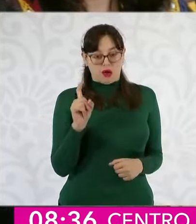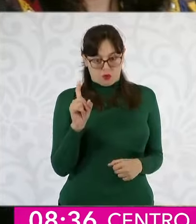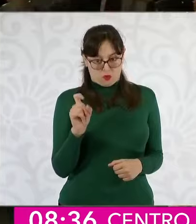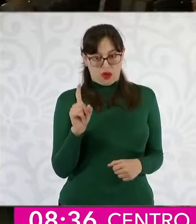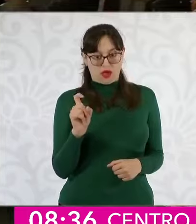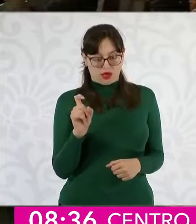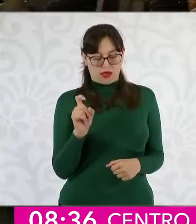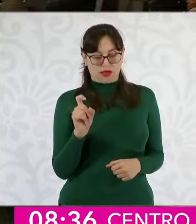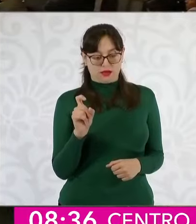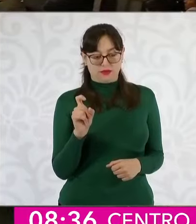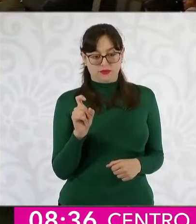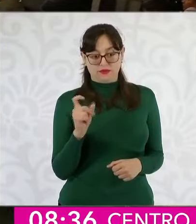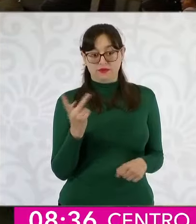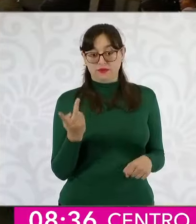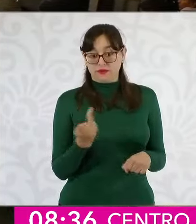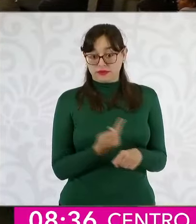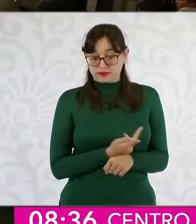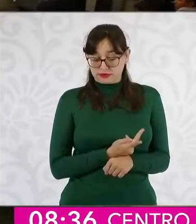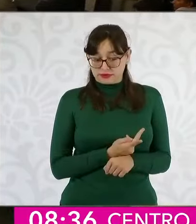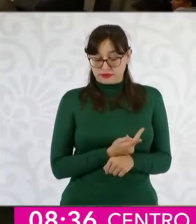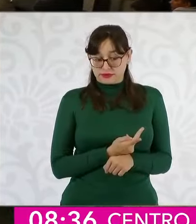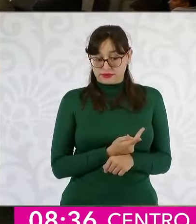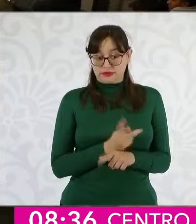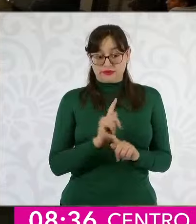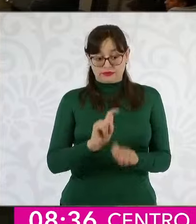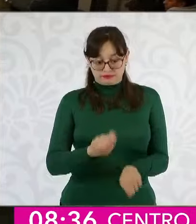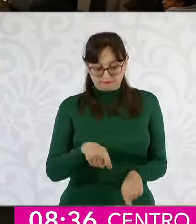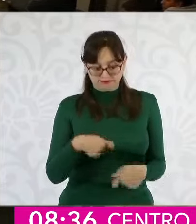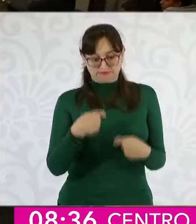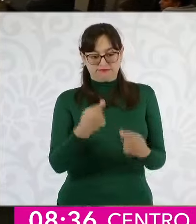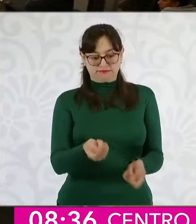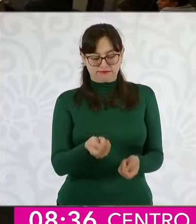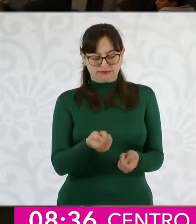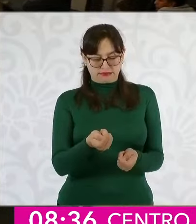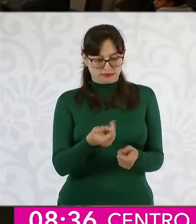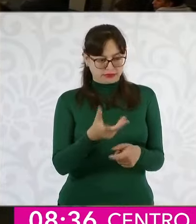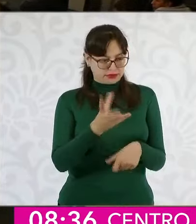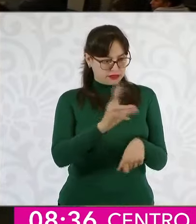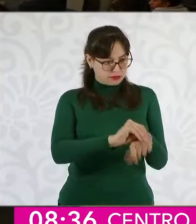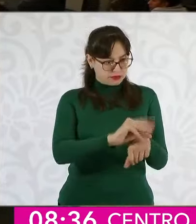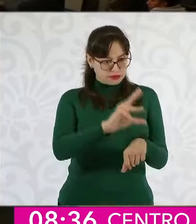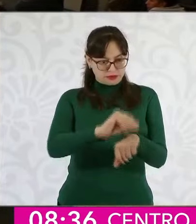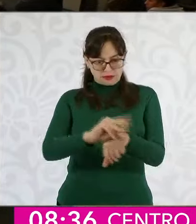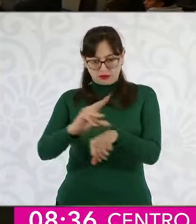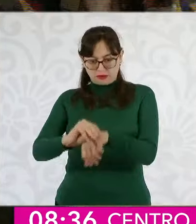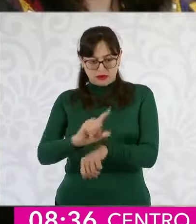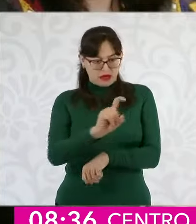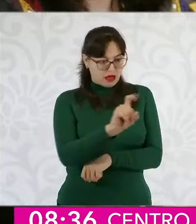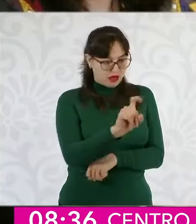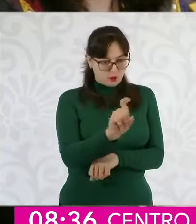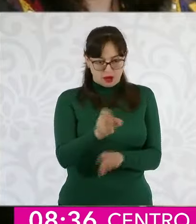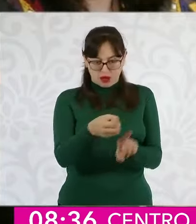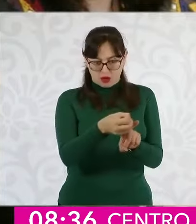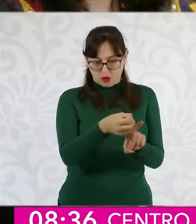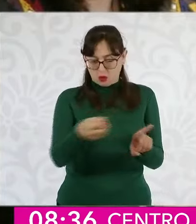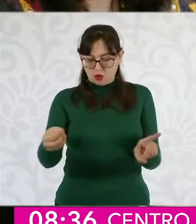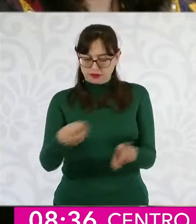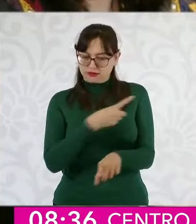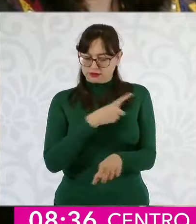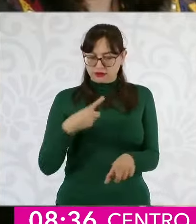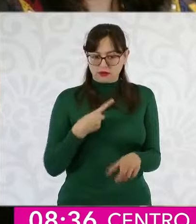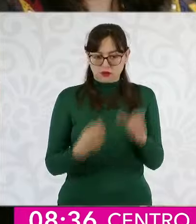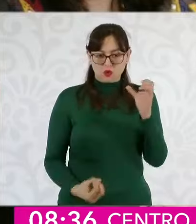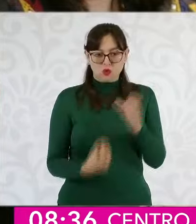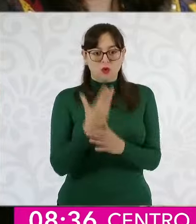teoría o el propósito principal es reordenar las concesiones de los que firmaron ese día,